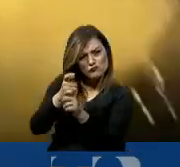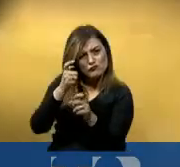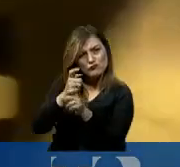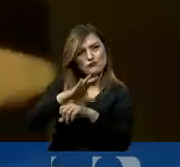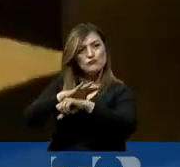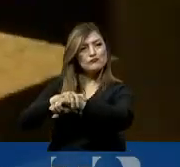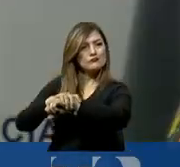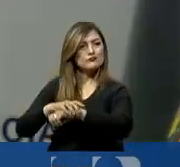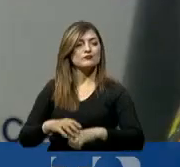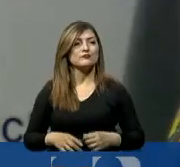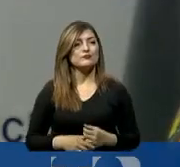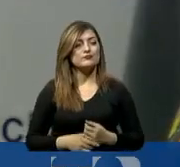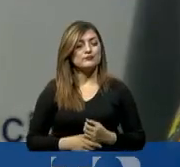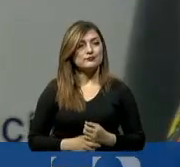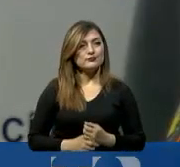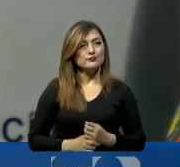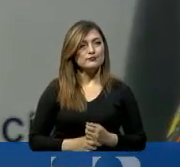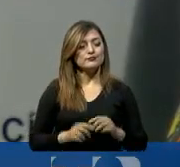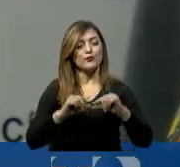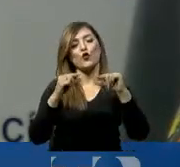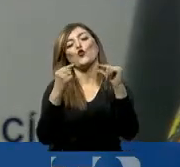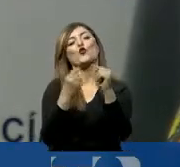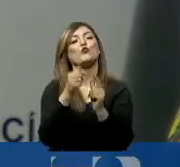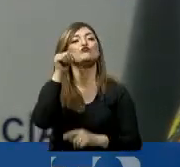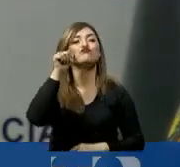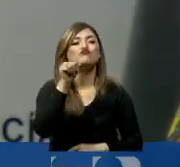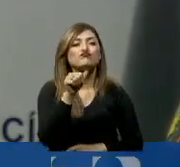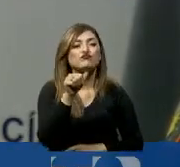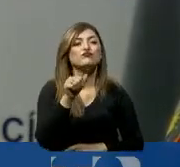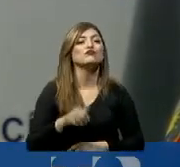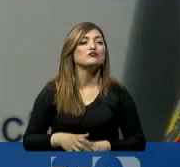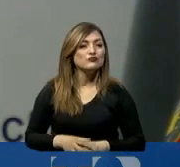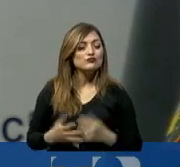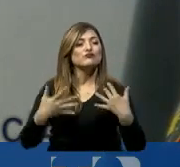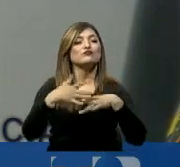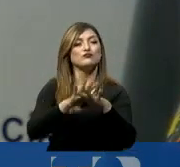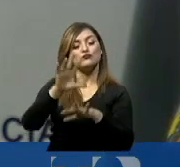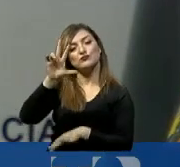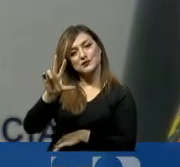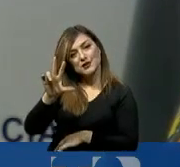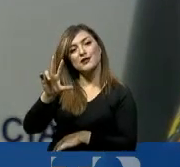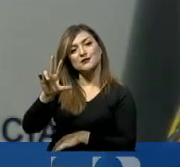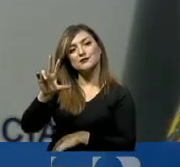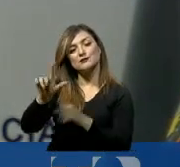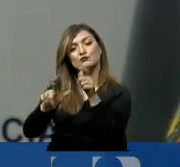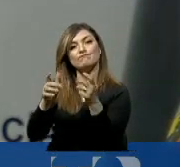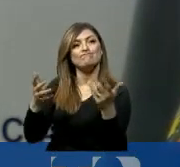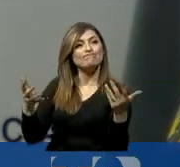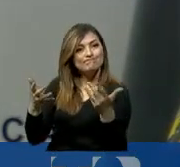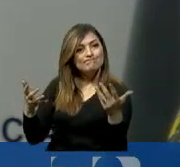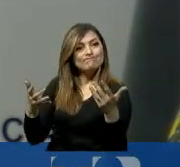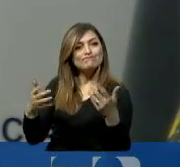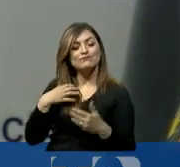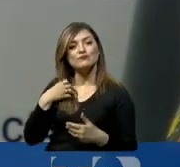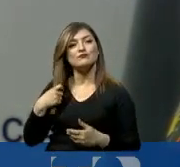los involucrados. Se desarticula un grupo delictivo integrado por 3 ciudadanos que venían